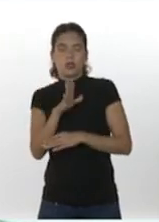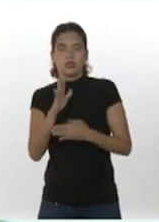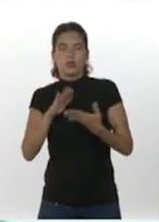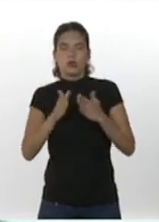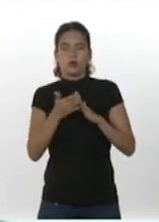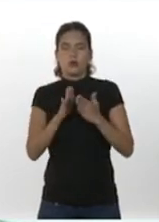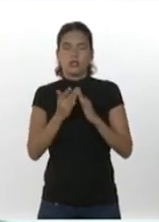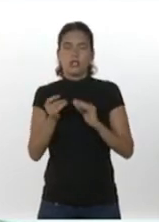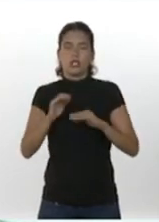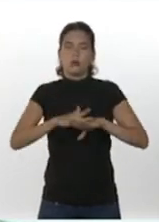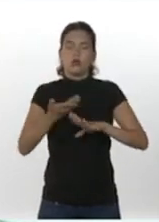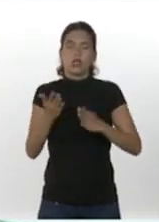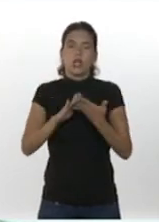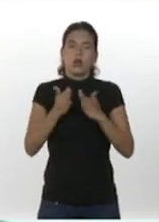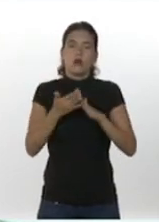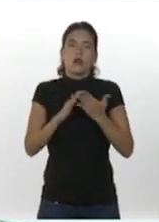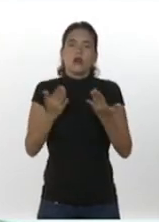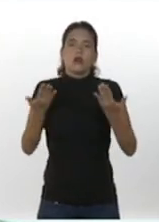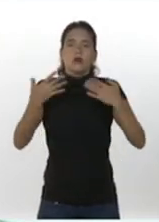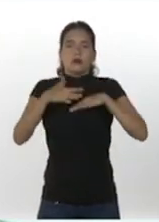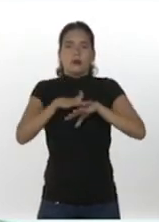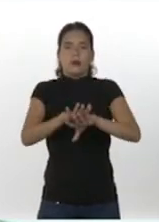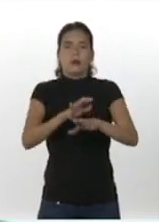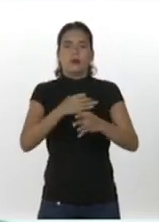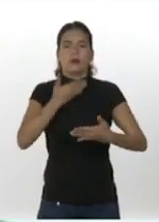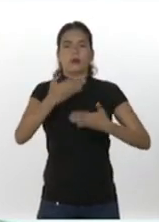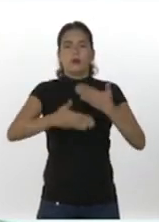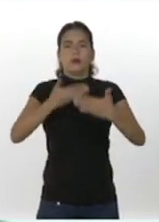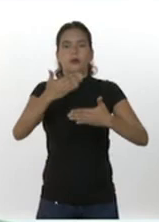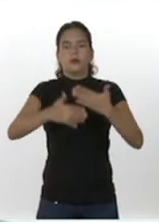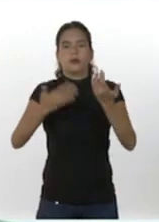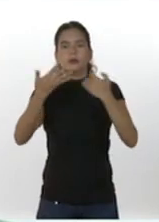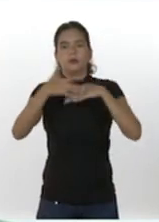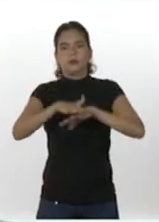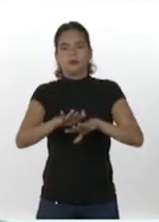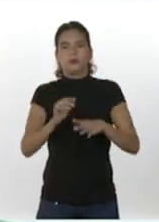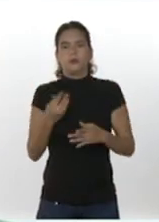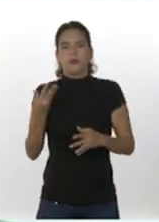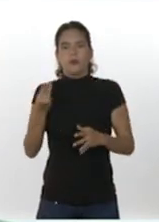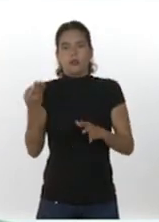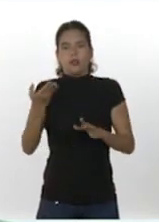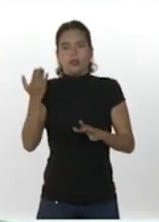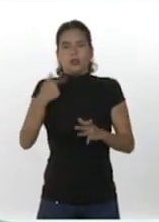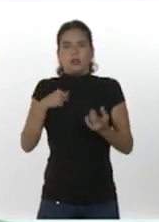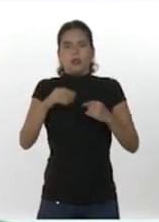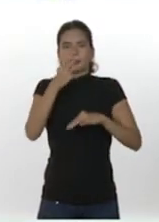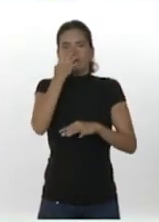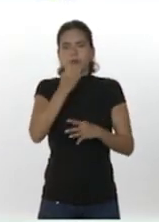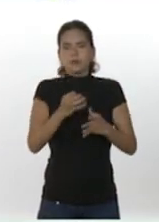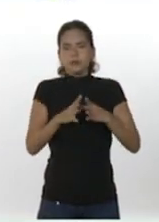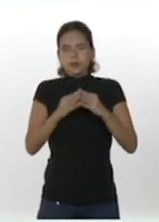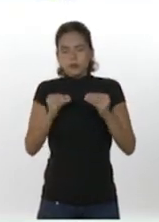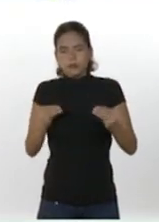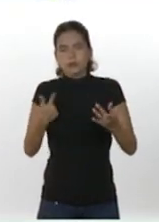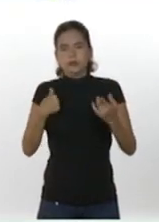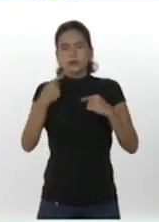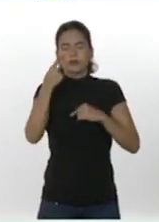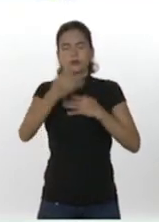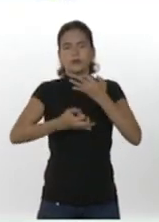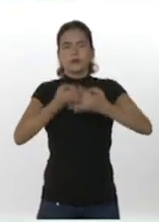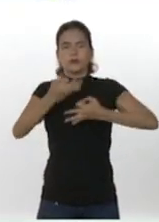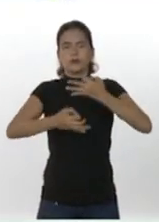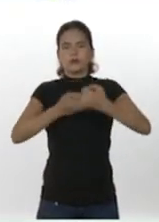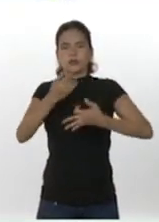porque la comunidad está incorporada en ese proceso de integración. Es muy importante entender que todo lo que hemos